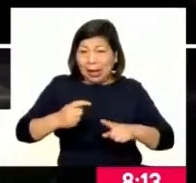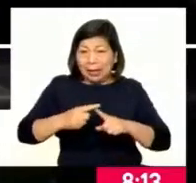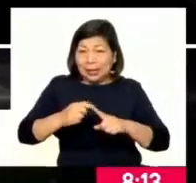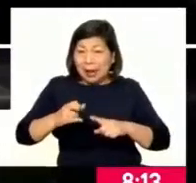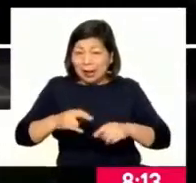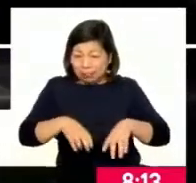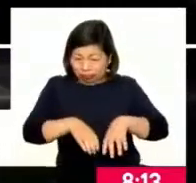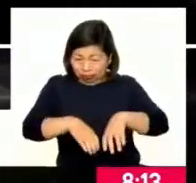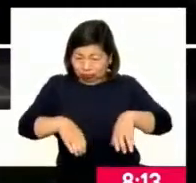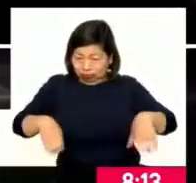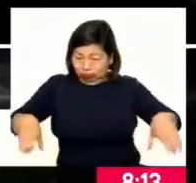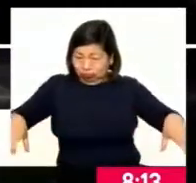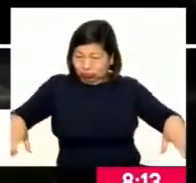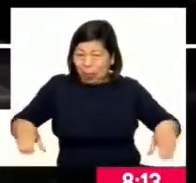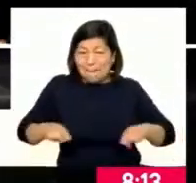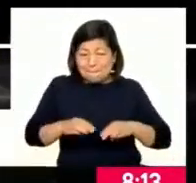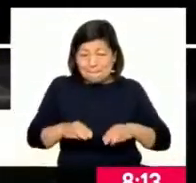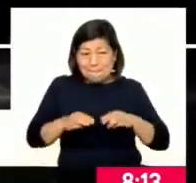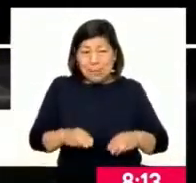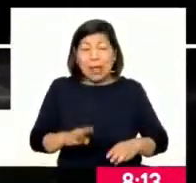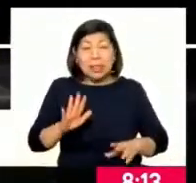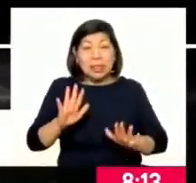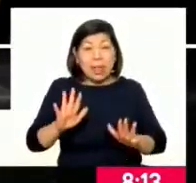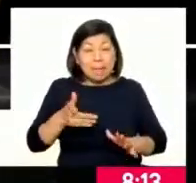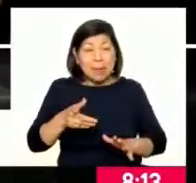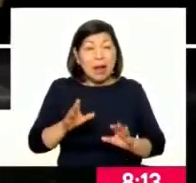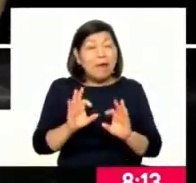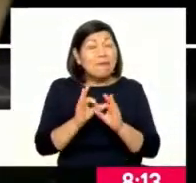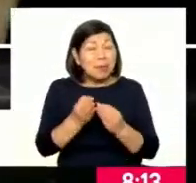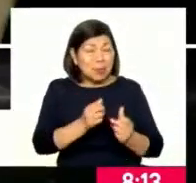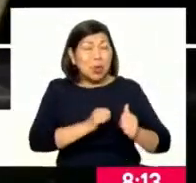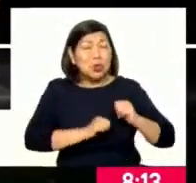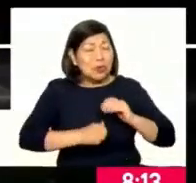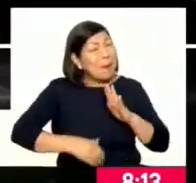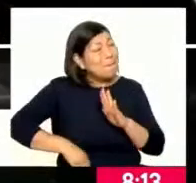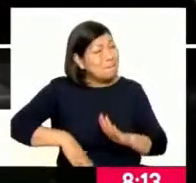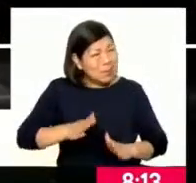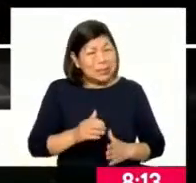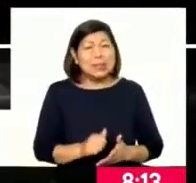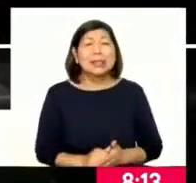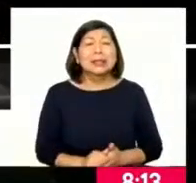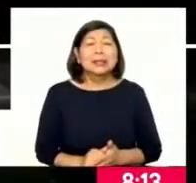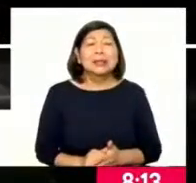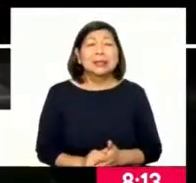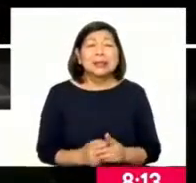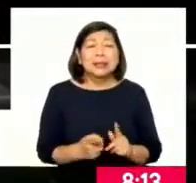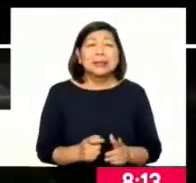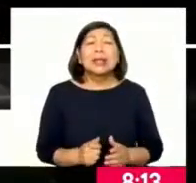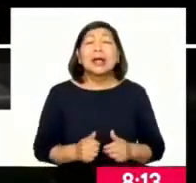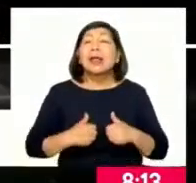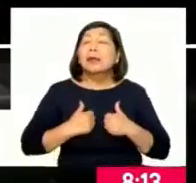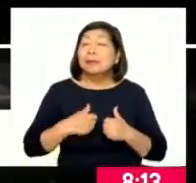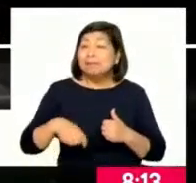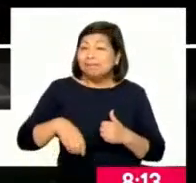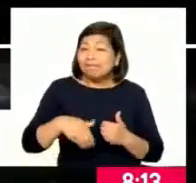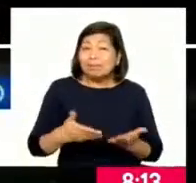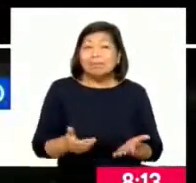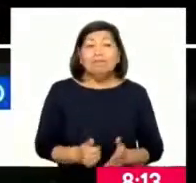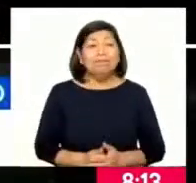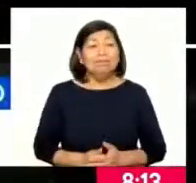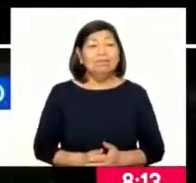afectación a más de 10.000 familias peruanas, ¿no? Y